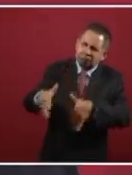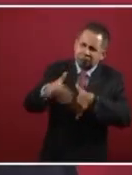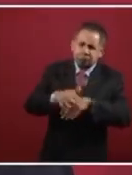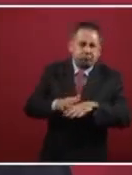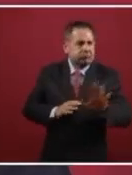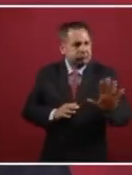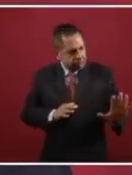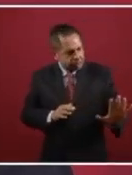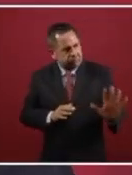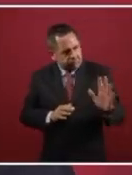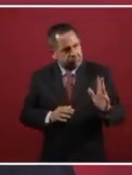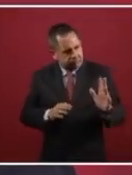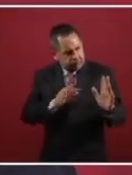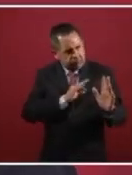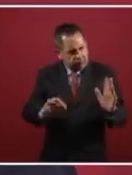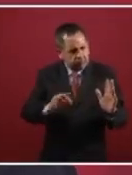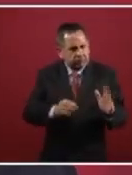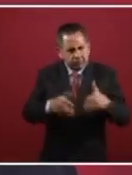a que lo hagan